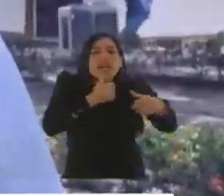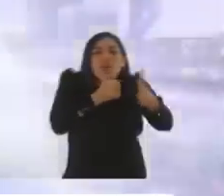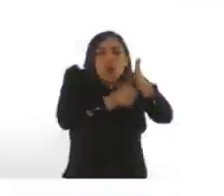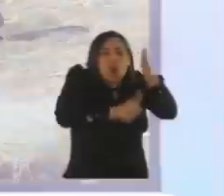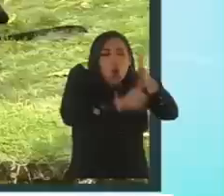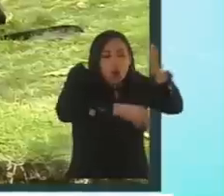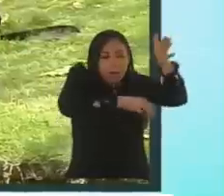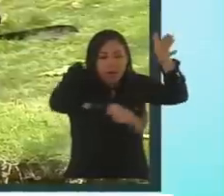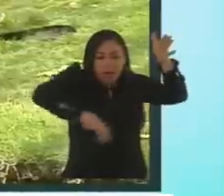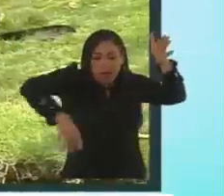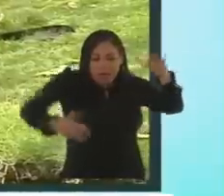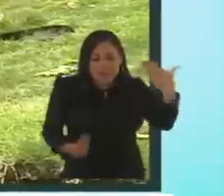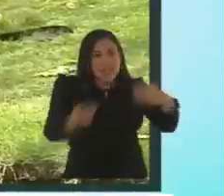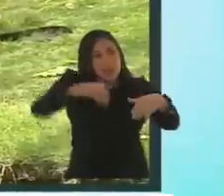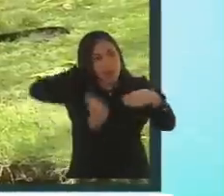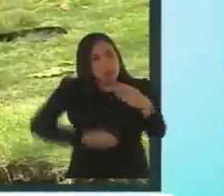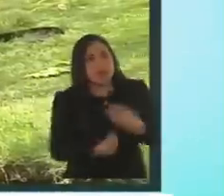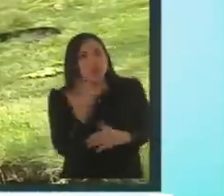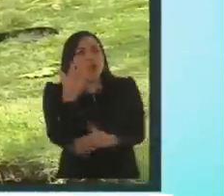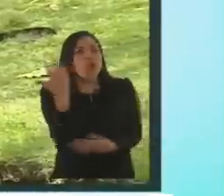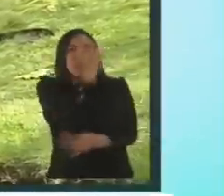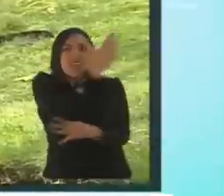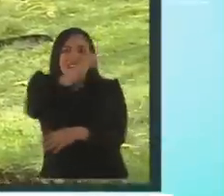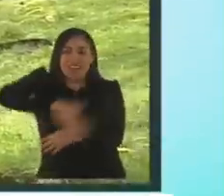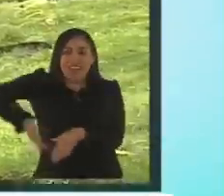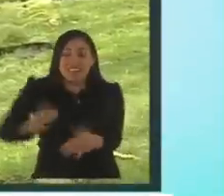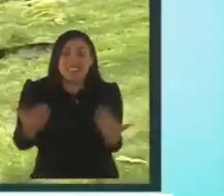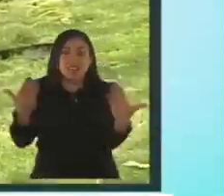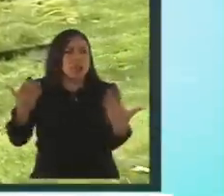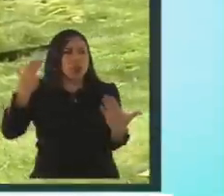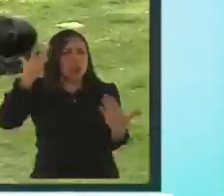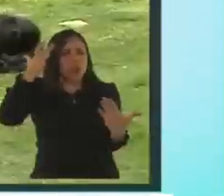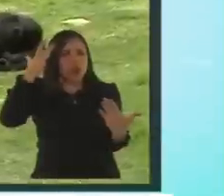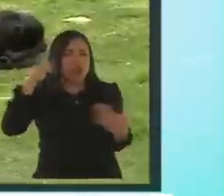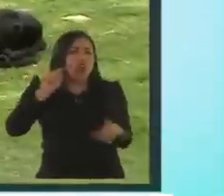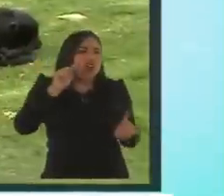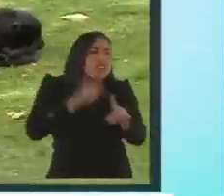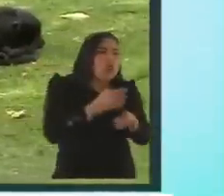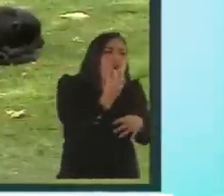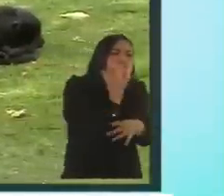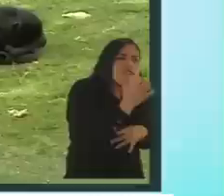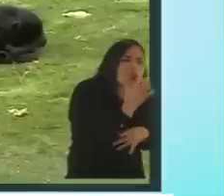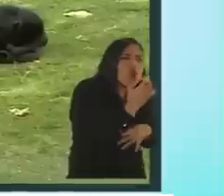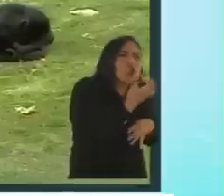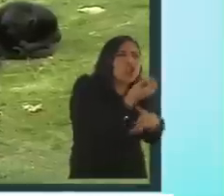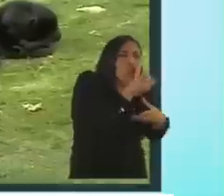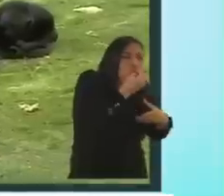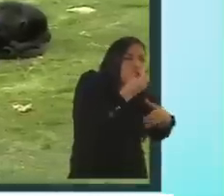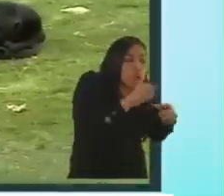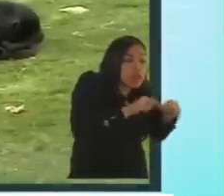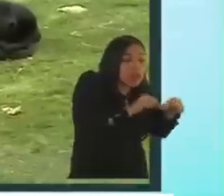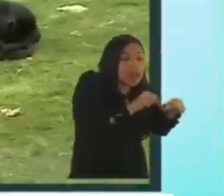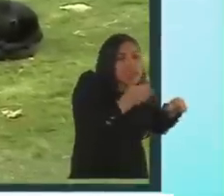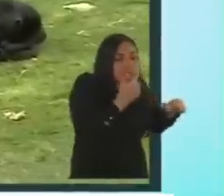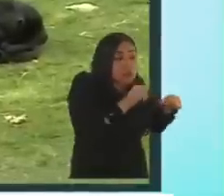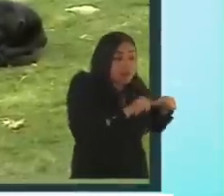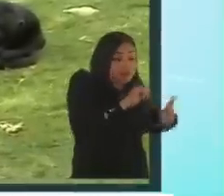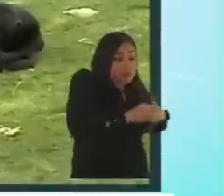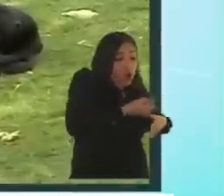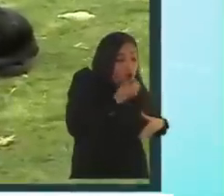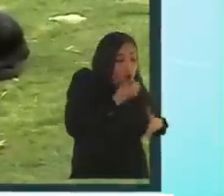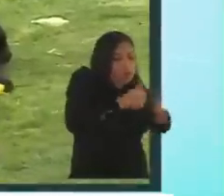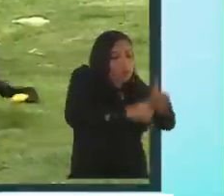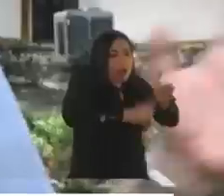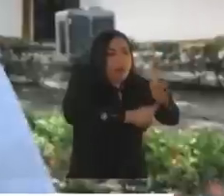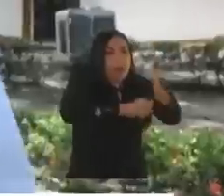semillas en las zonas de bosque, dado que busca alimento por grandes distancias y durante esos